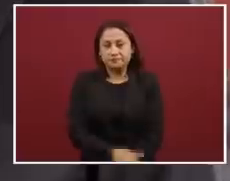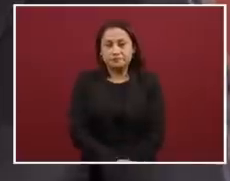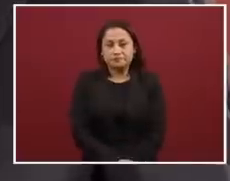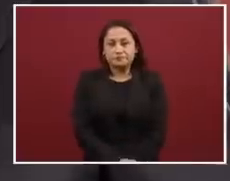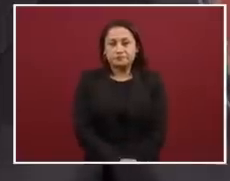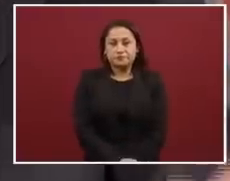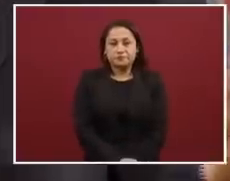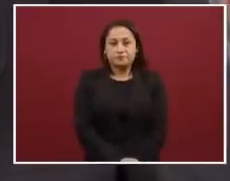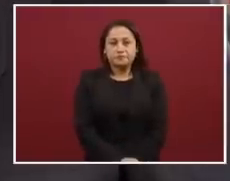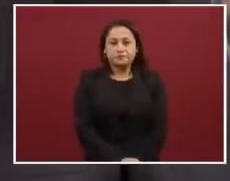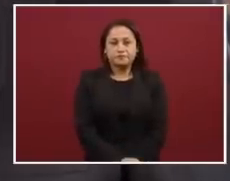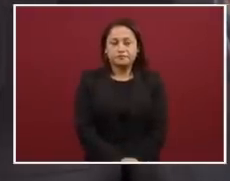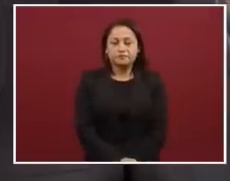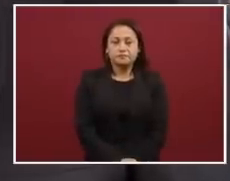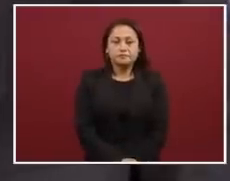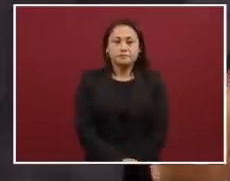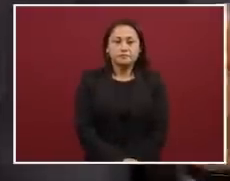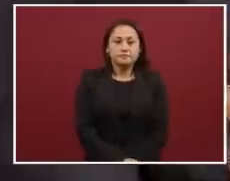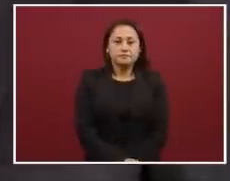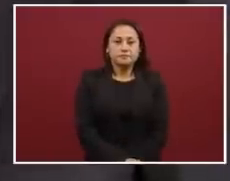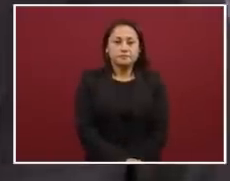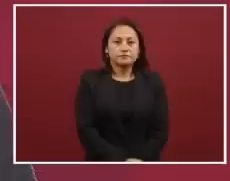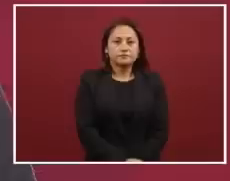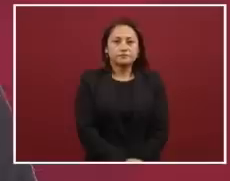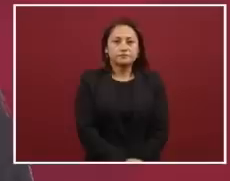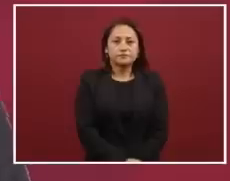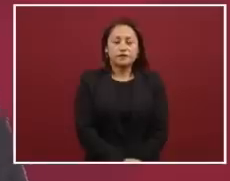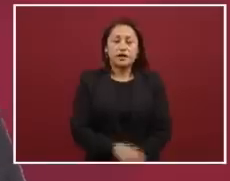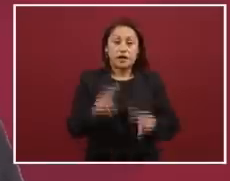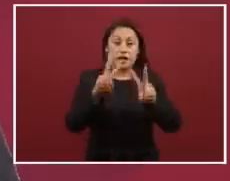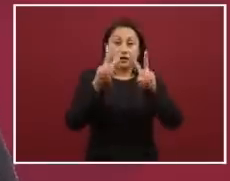Desde hace muchos años para enfrentar este fenómeno.